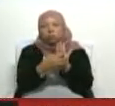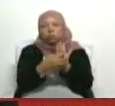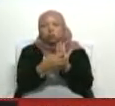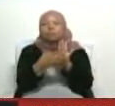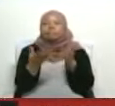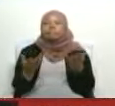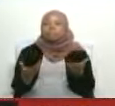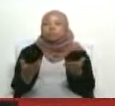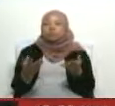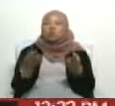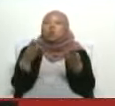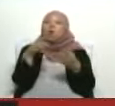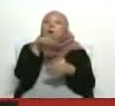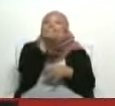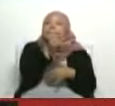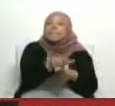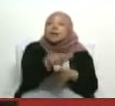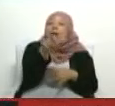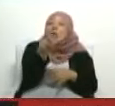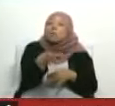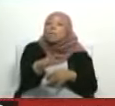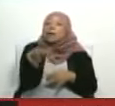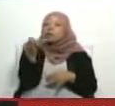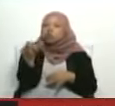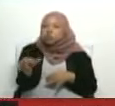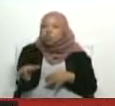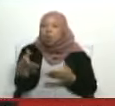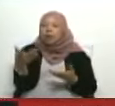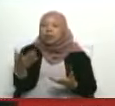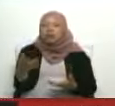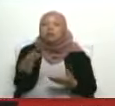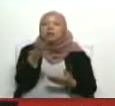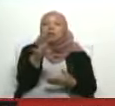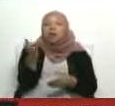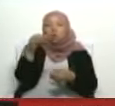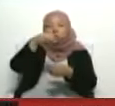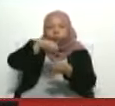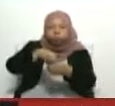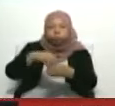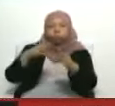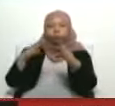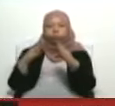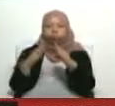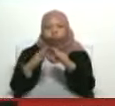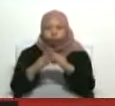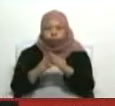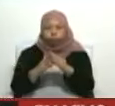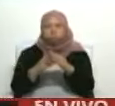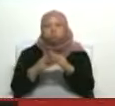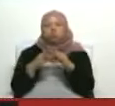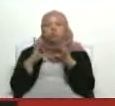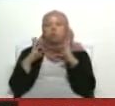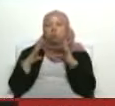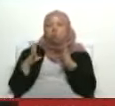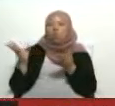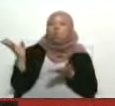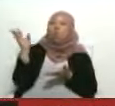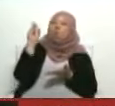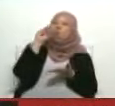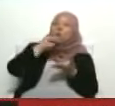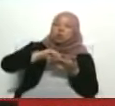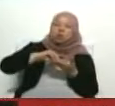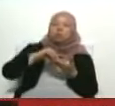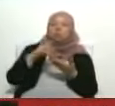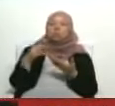cuando mucha gente pensaba que la pandemia, la cuarentena, los iba a dejar brevemente de vacaciones, volvieron con